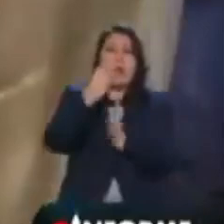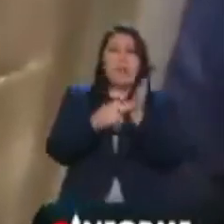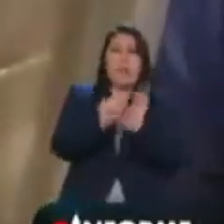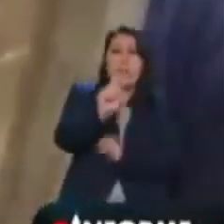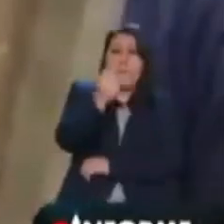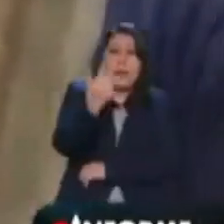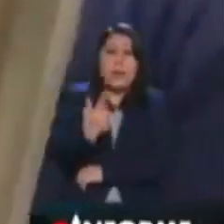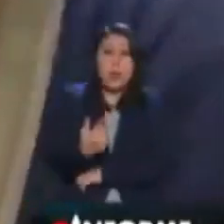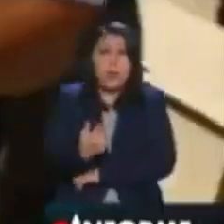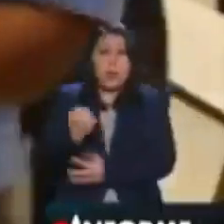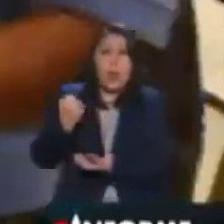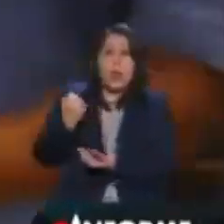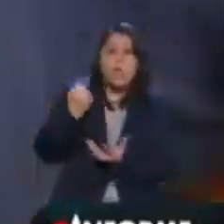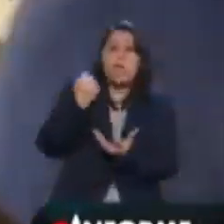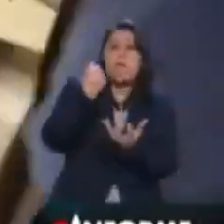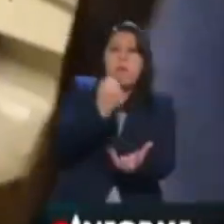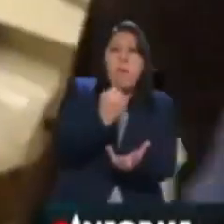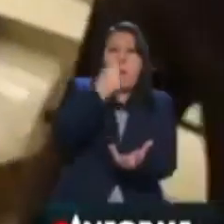de